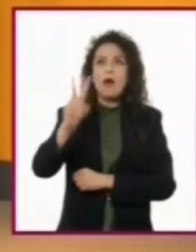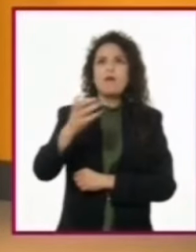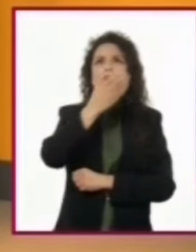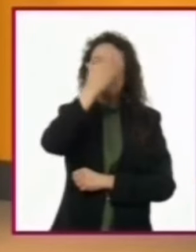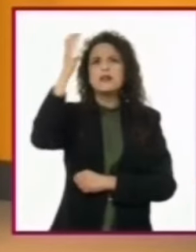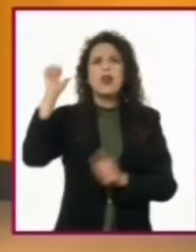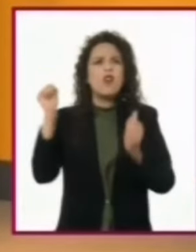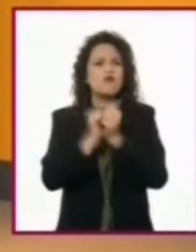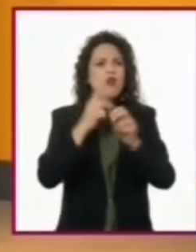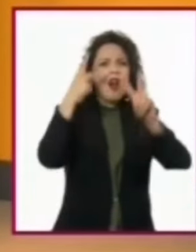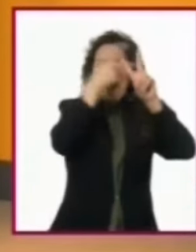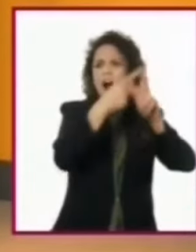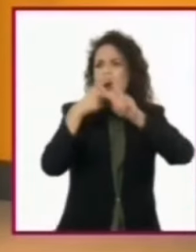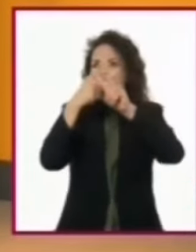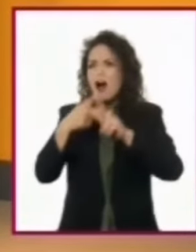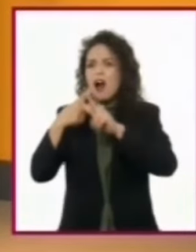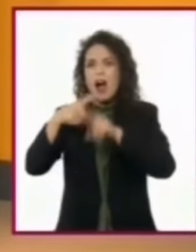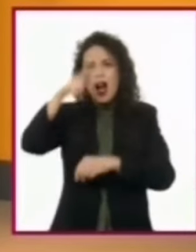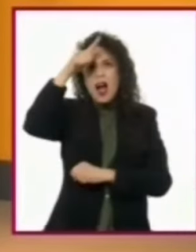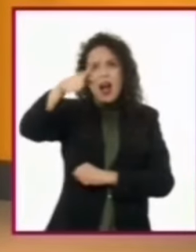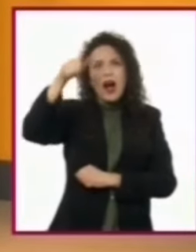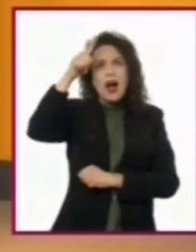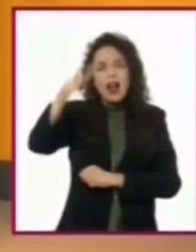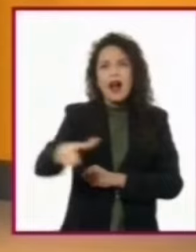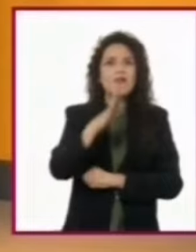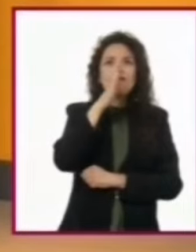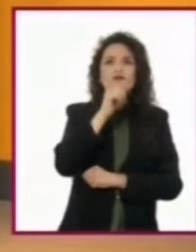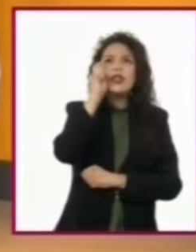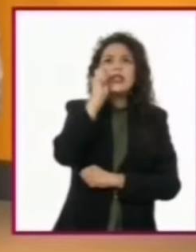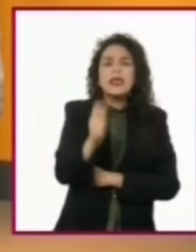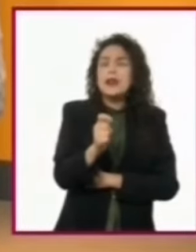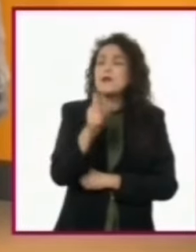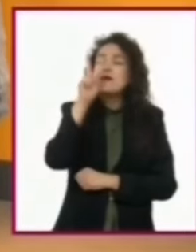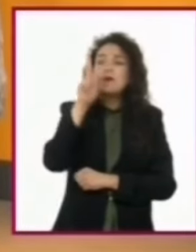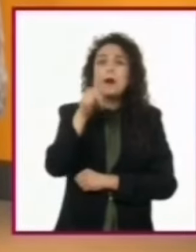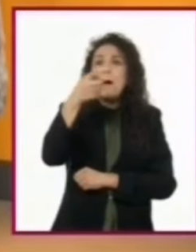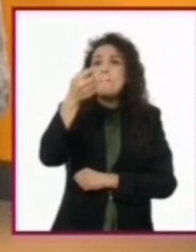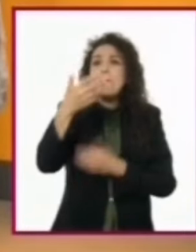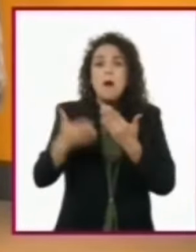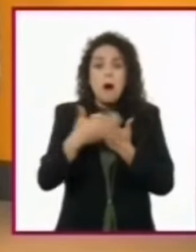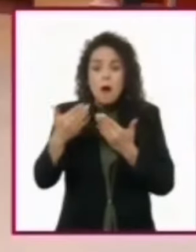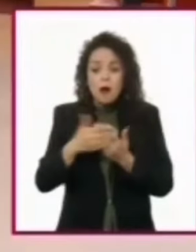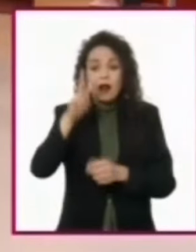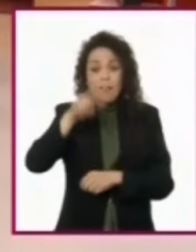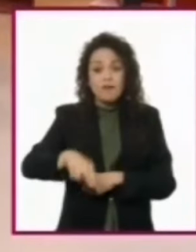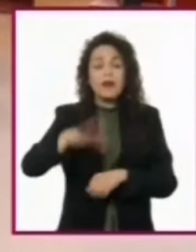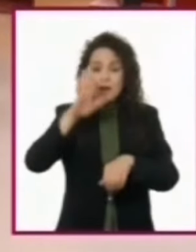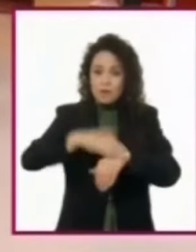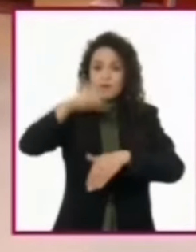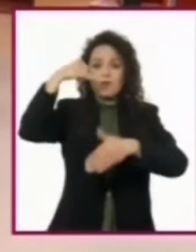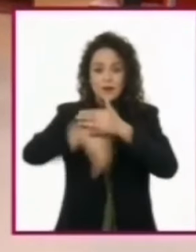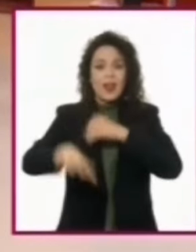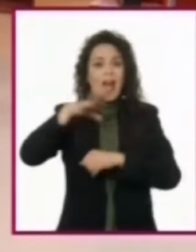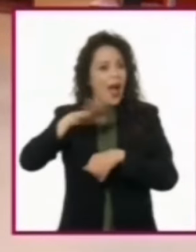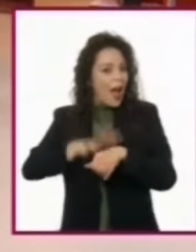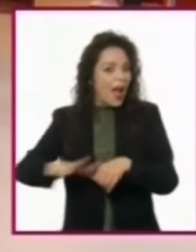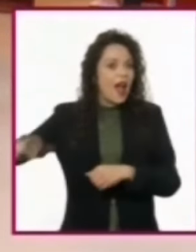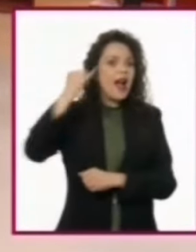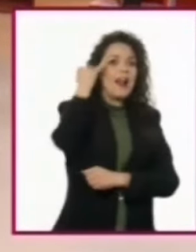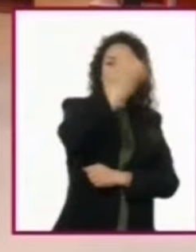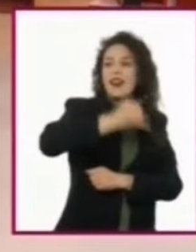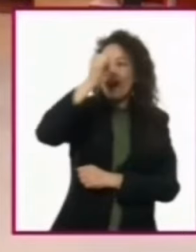no logramos dimensionar que estamos observando solo una pequeñísima parte de nuestro universo. Sin embargo, entiendo que